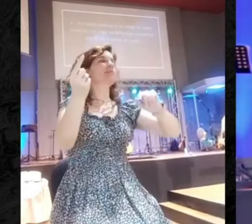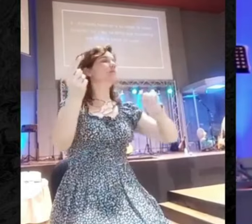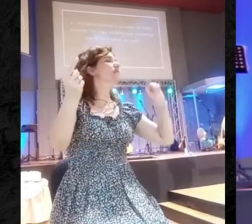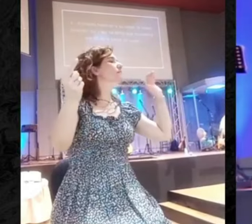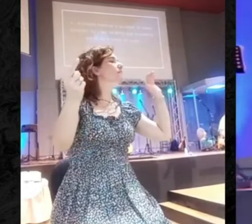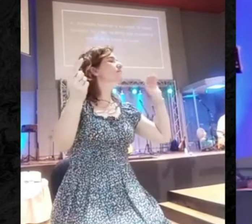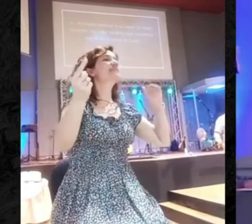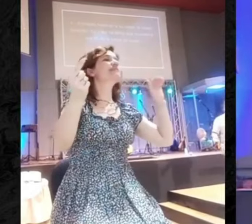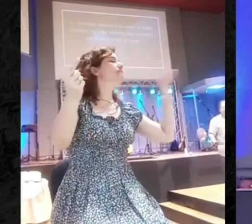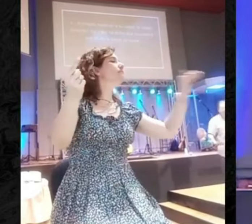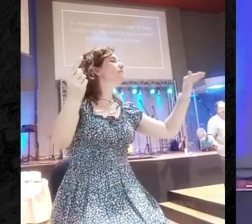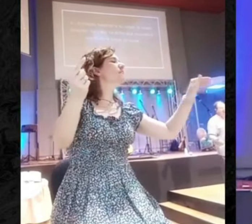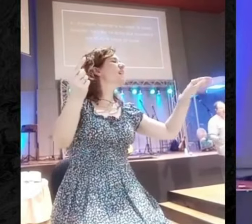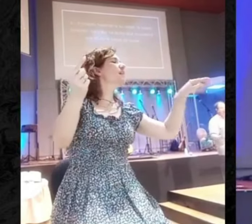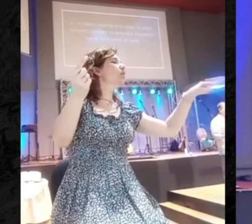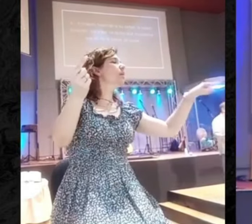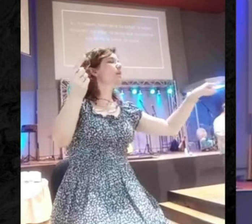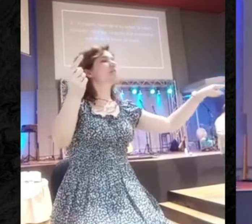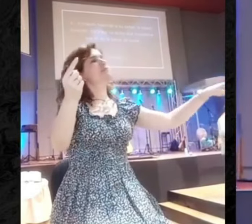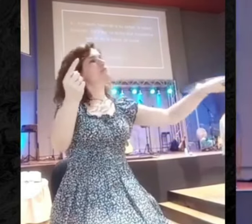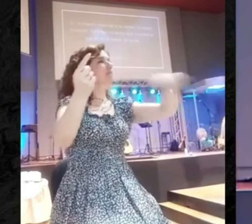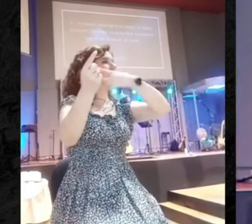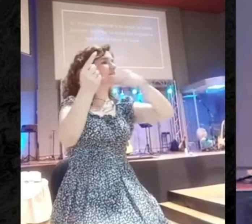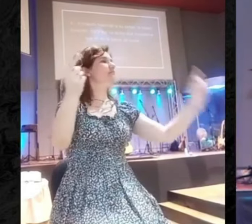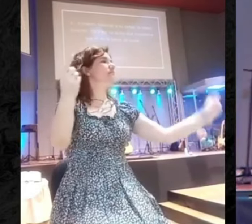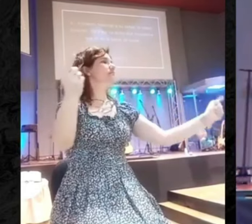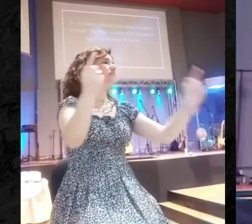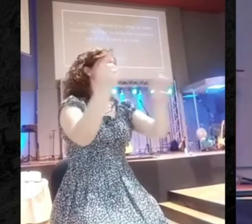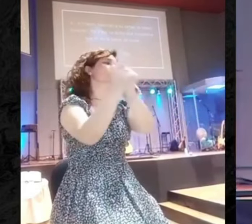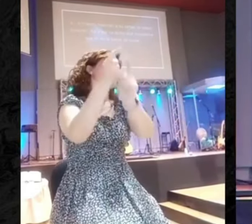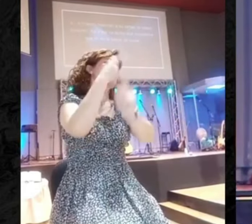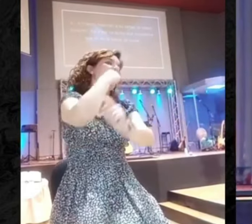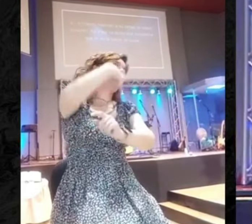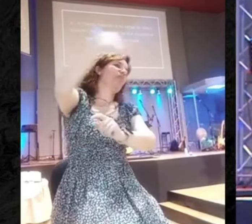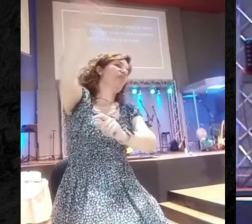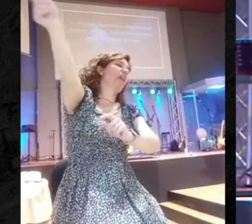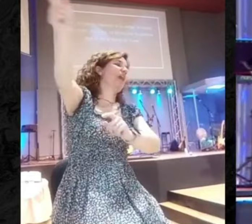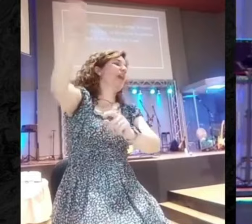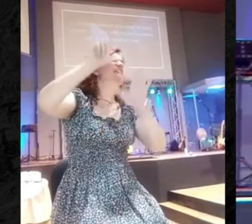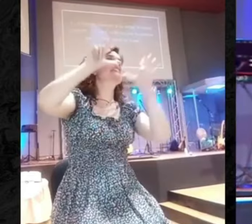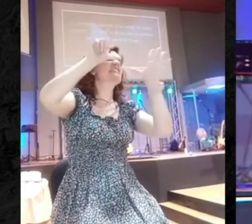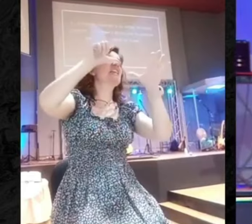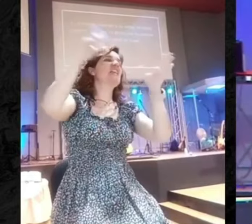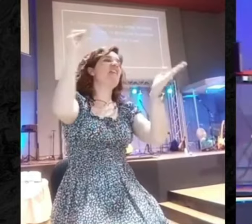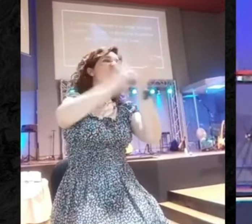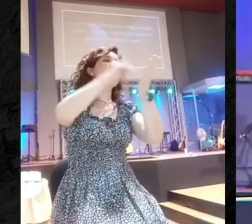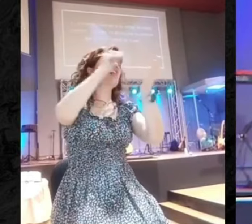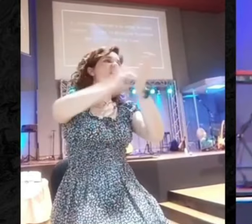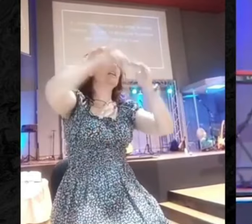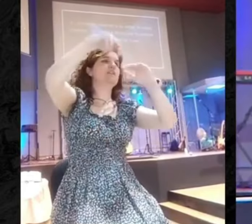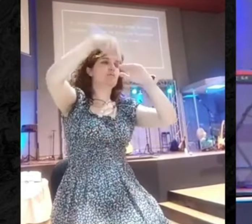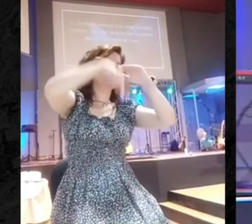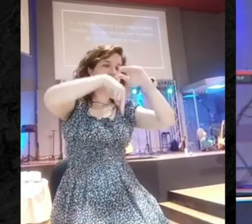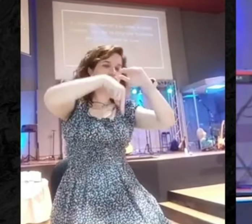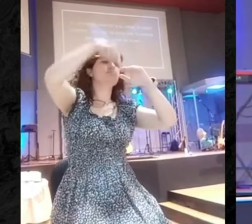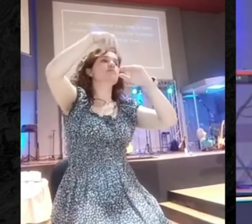ofende Ay Dios mío el orgullo nuestro el orgullo